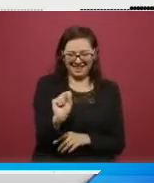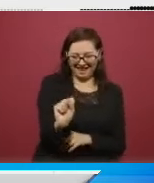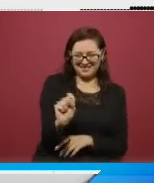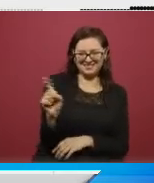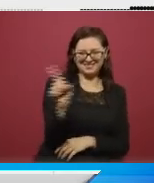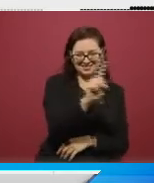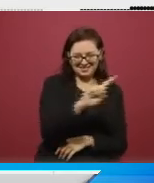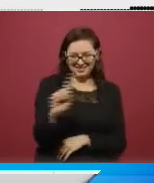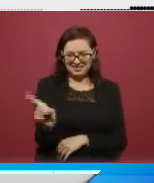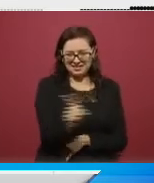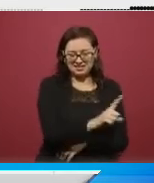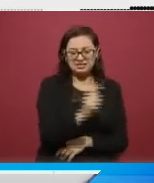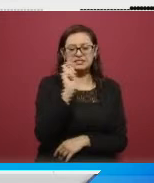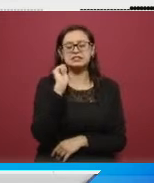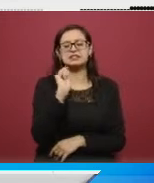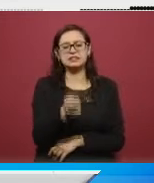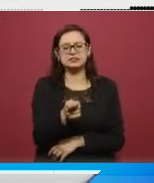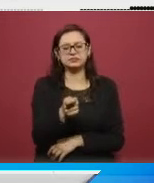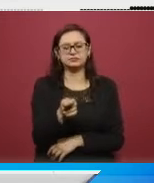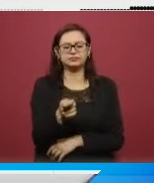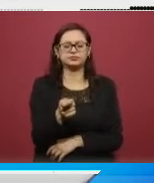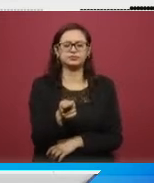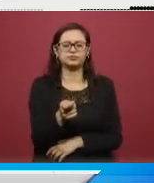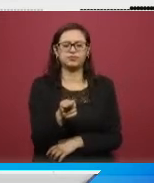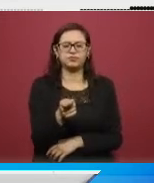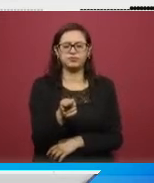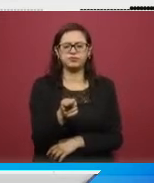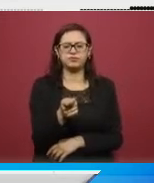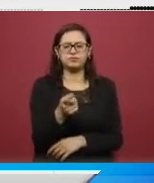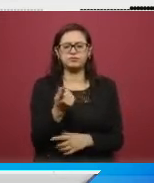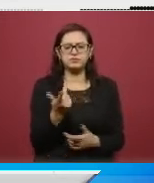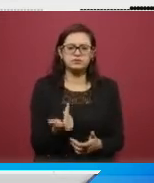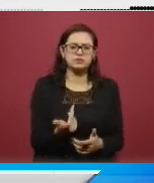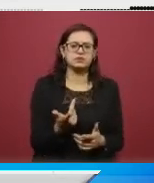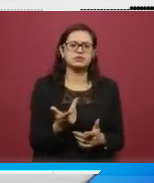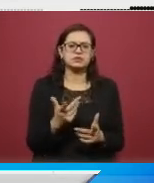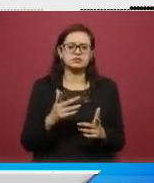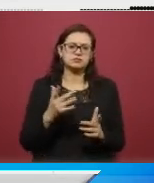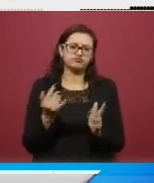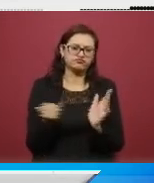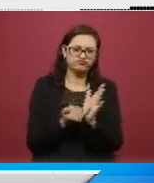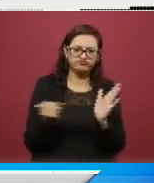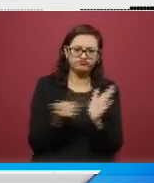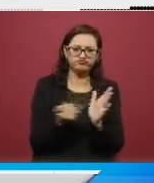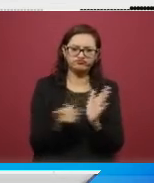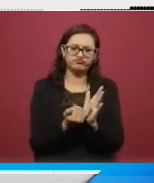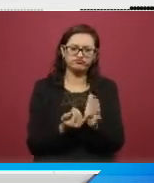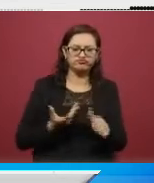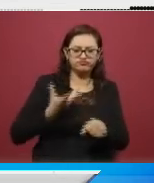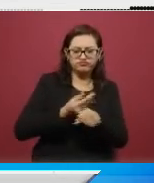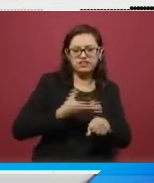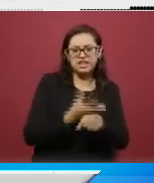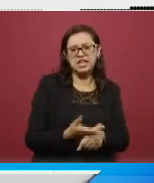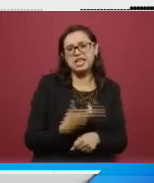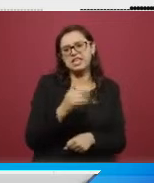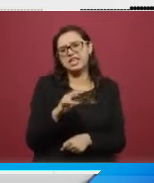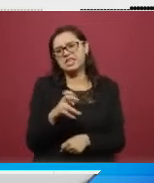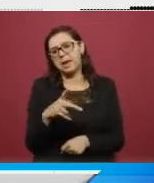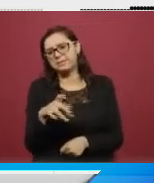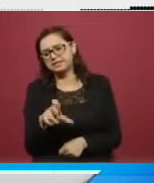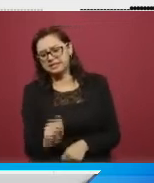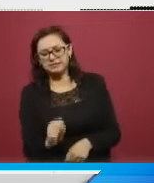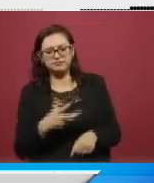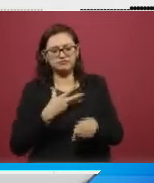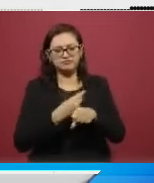Cuando existe un aumento, el estímulo se incrementa para mantener los precios, pero en lugar de bajarlos se mantiene y aumenta los márgenes de las gasolineras. Por ejemplo,